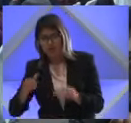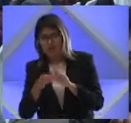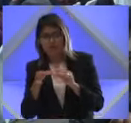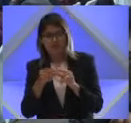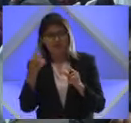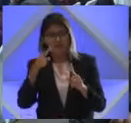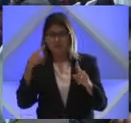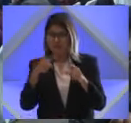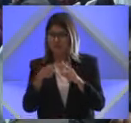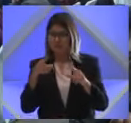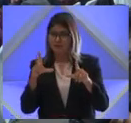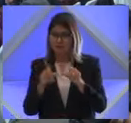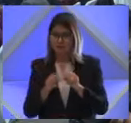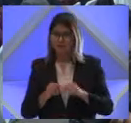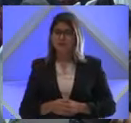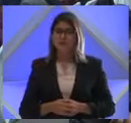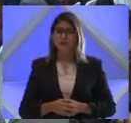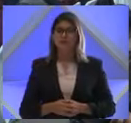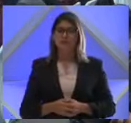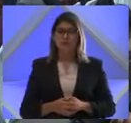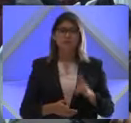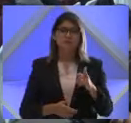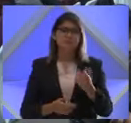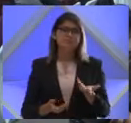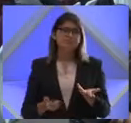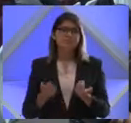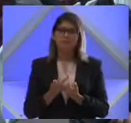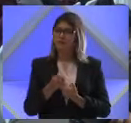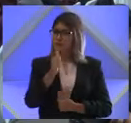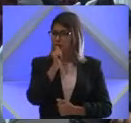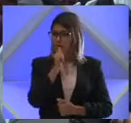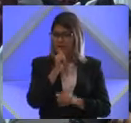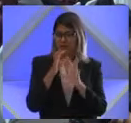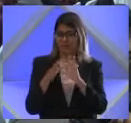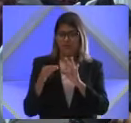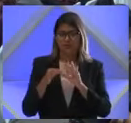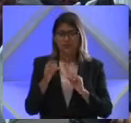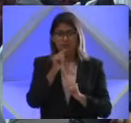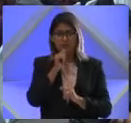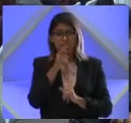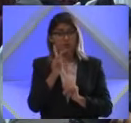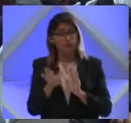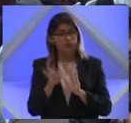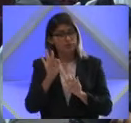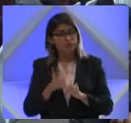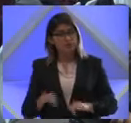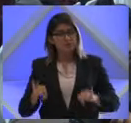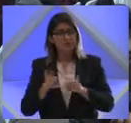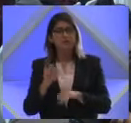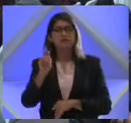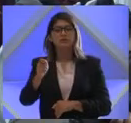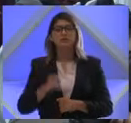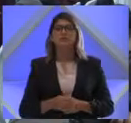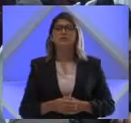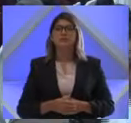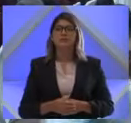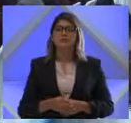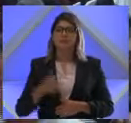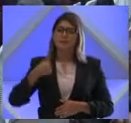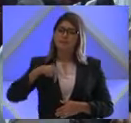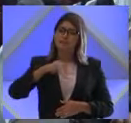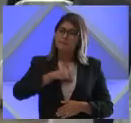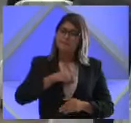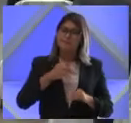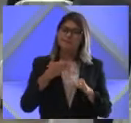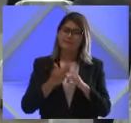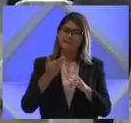si algo que no se ha dicho y que es de la mayor relevancia estamos tratando